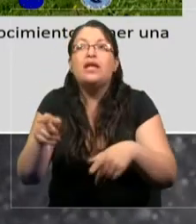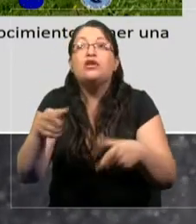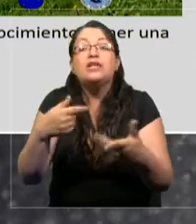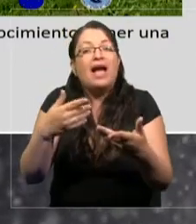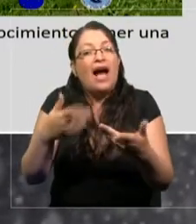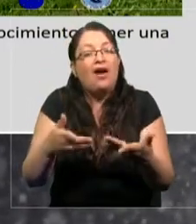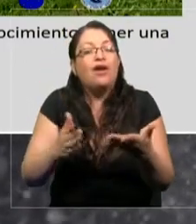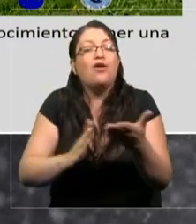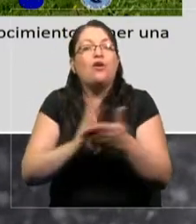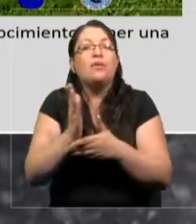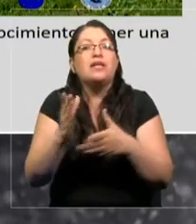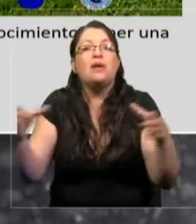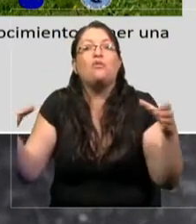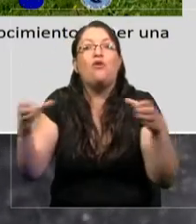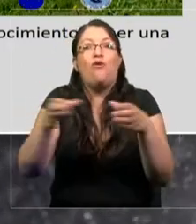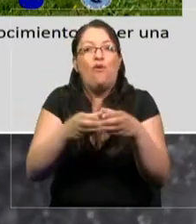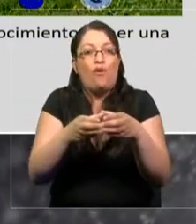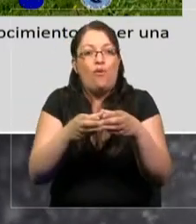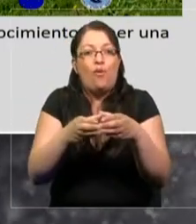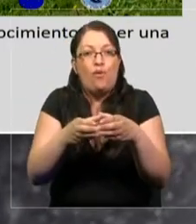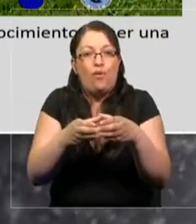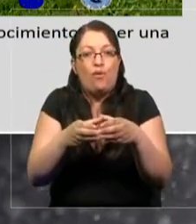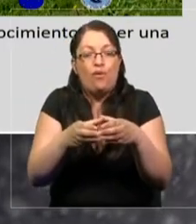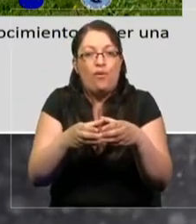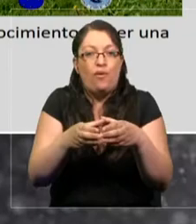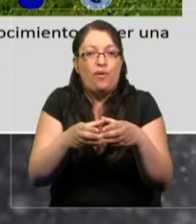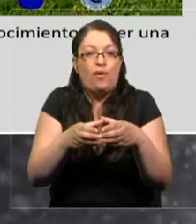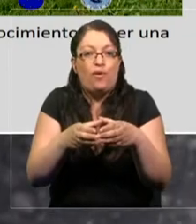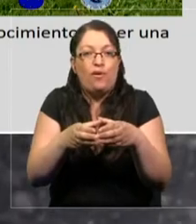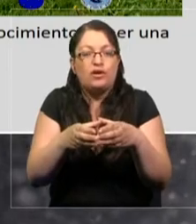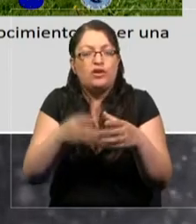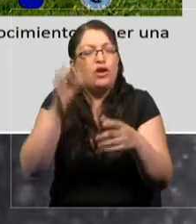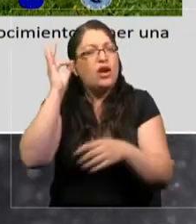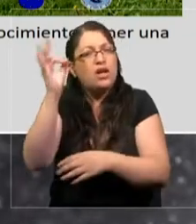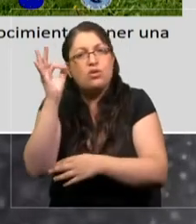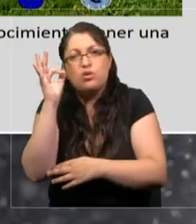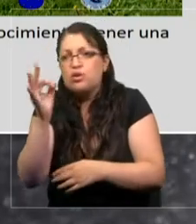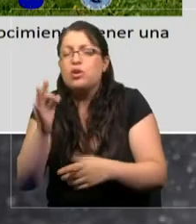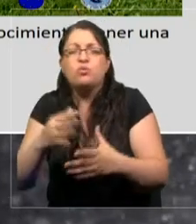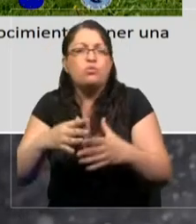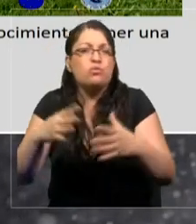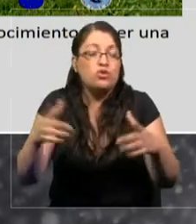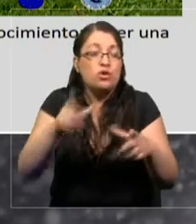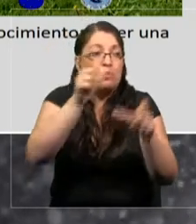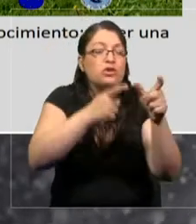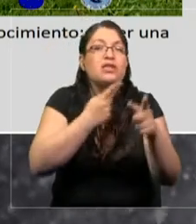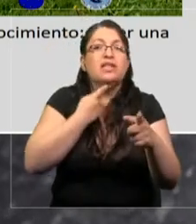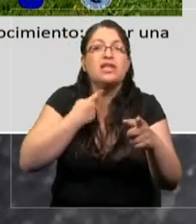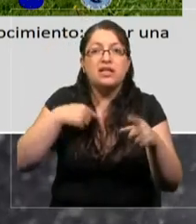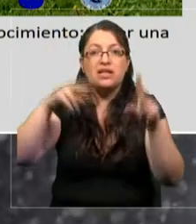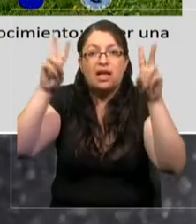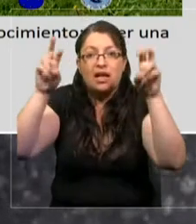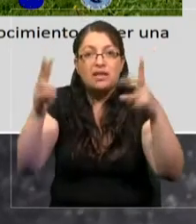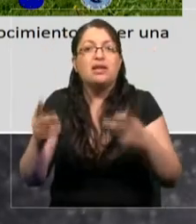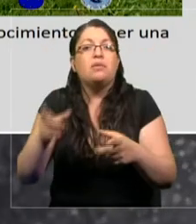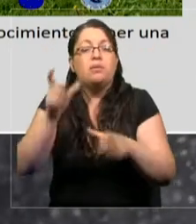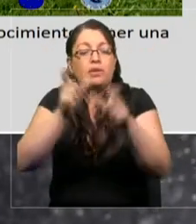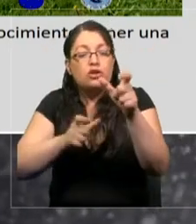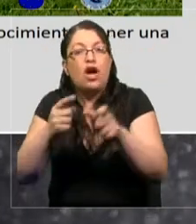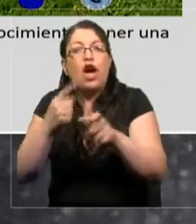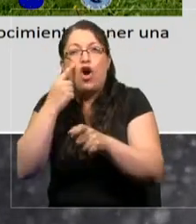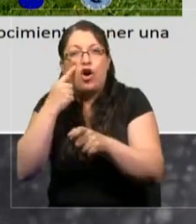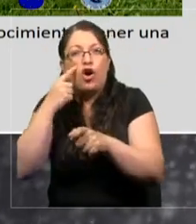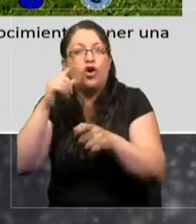encuentro muchos espacios de encuentro múltiples reuniones con actores de interés gente con actores que tienen interés que tienen